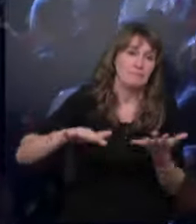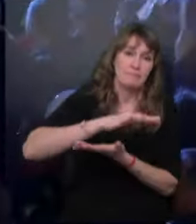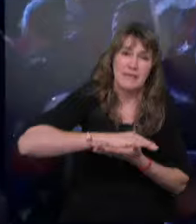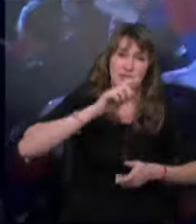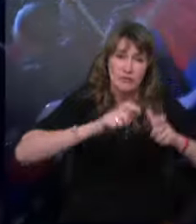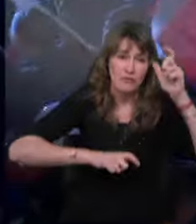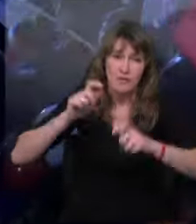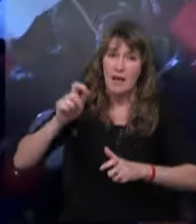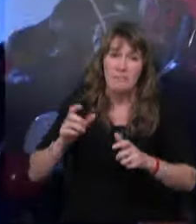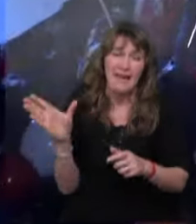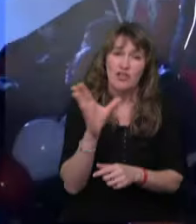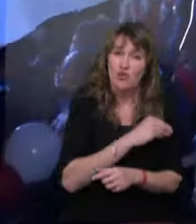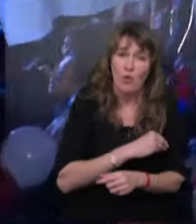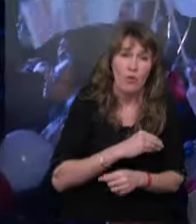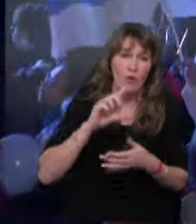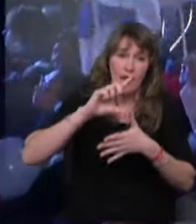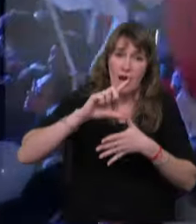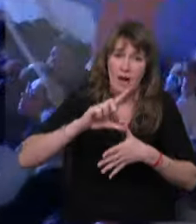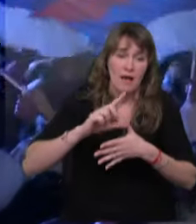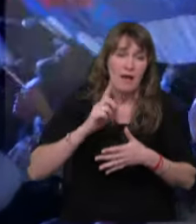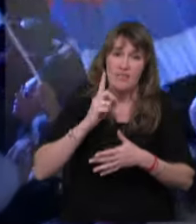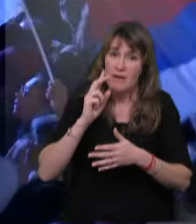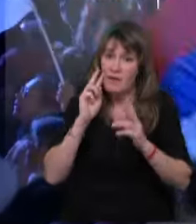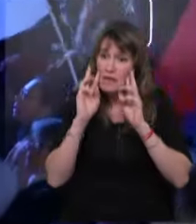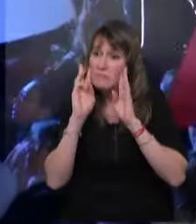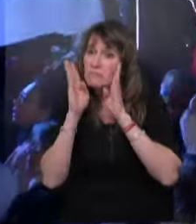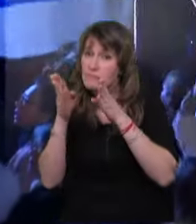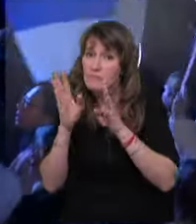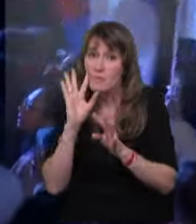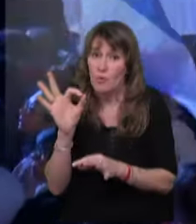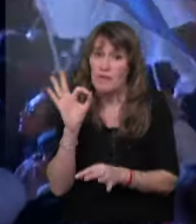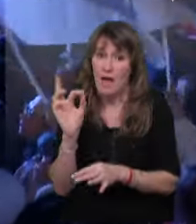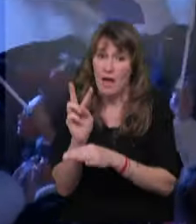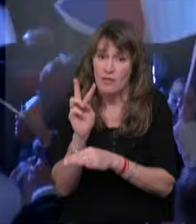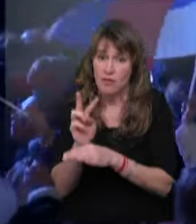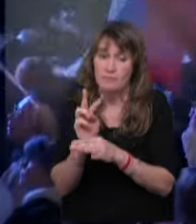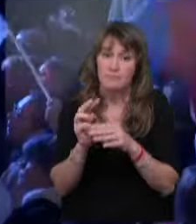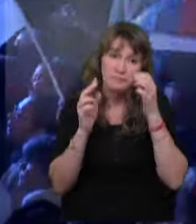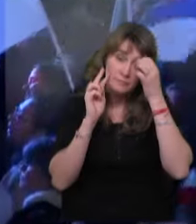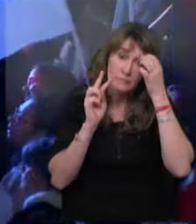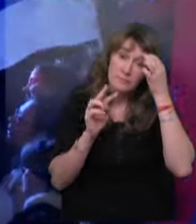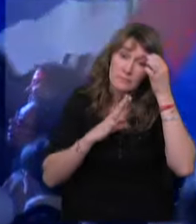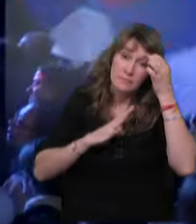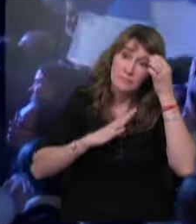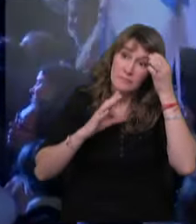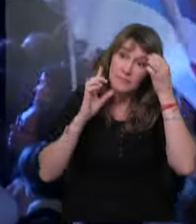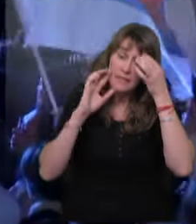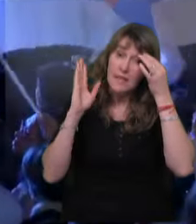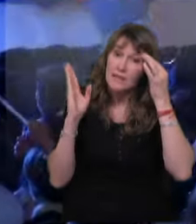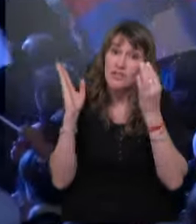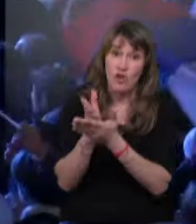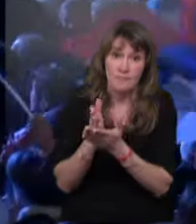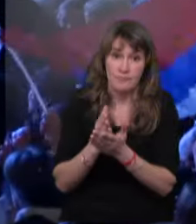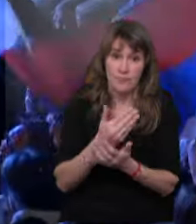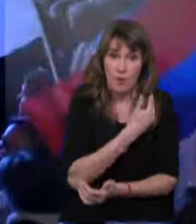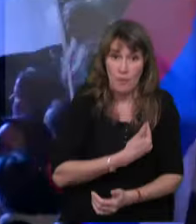para los pueblos de América Latina. Hay que seguirlo con mucha atención y hay que hacer las acciones correspondientes del gobierno nacional